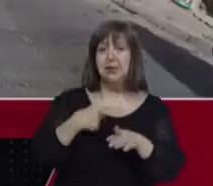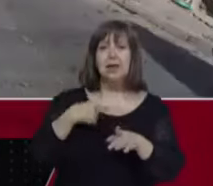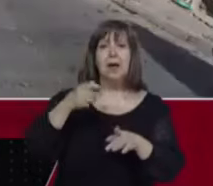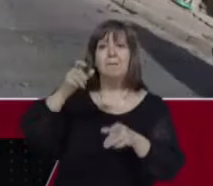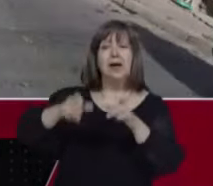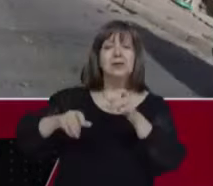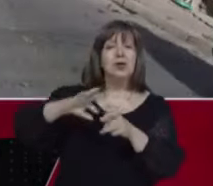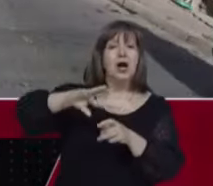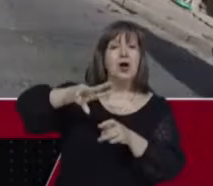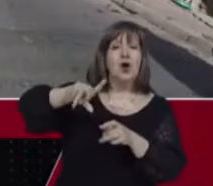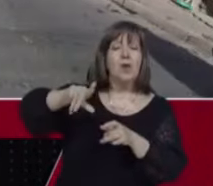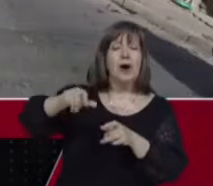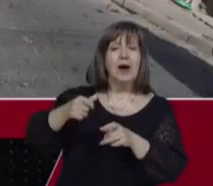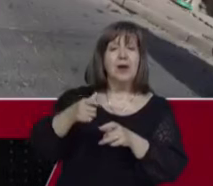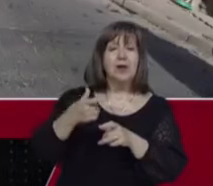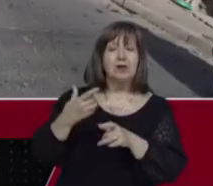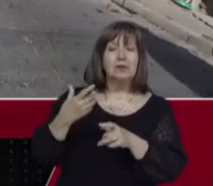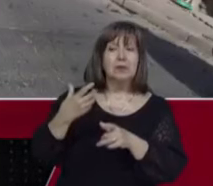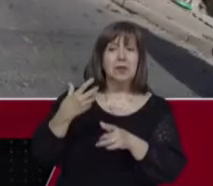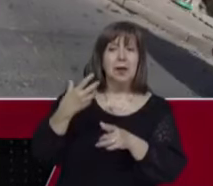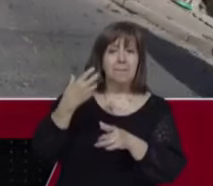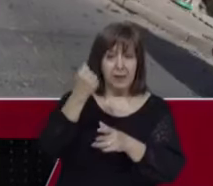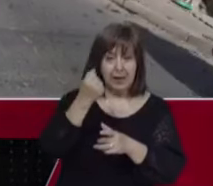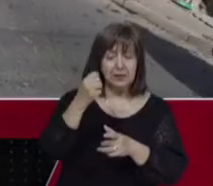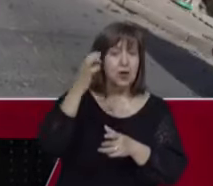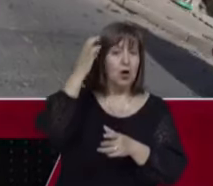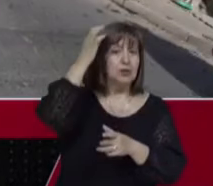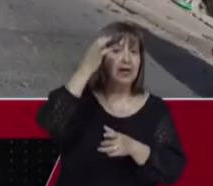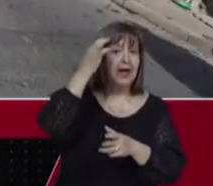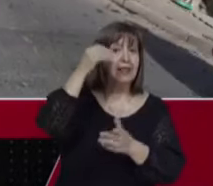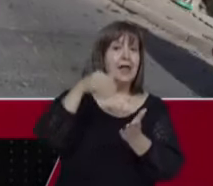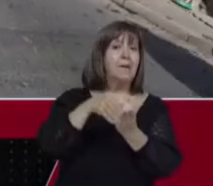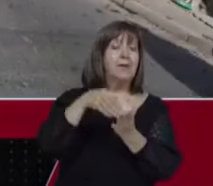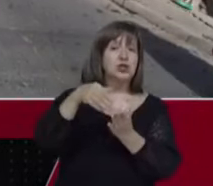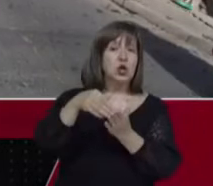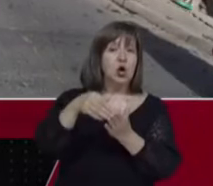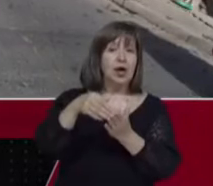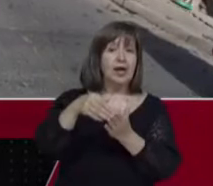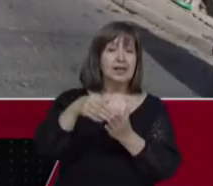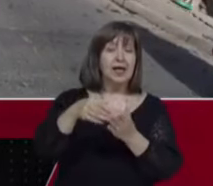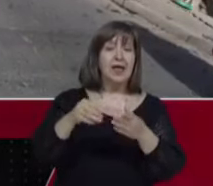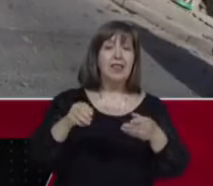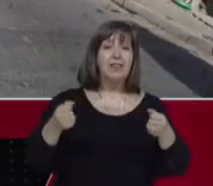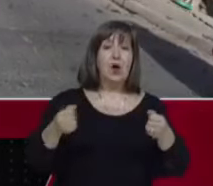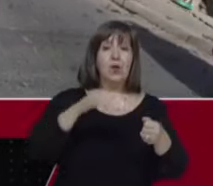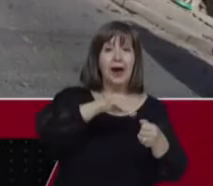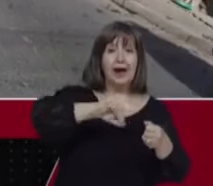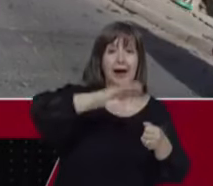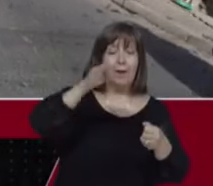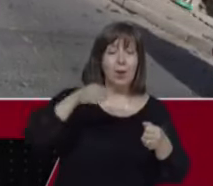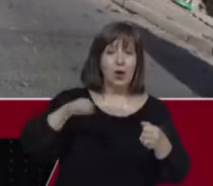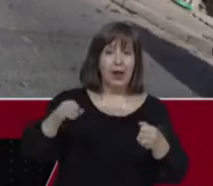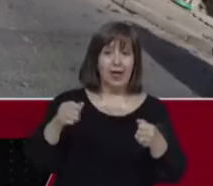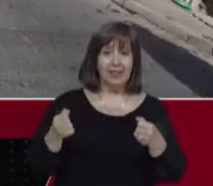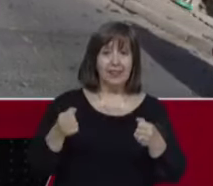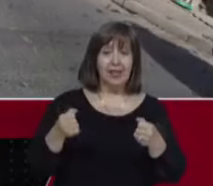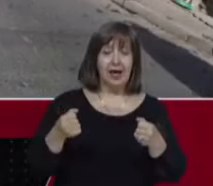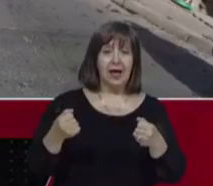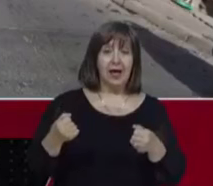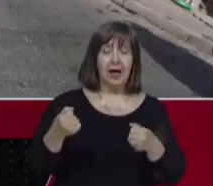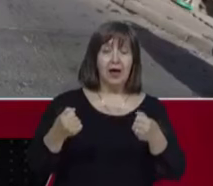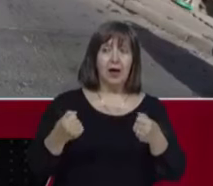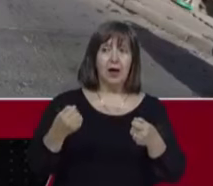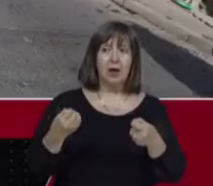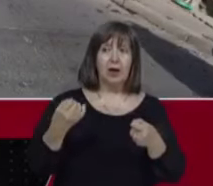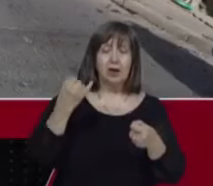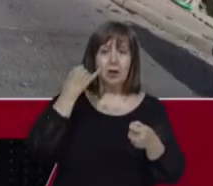robaron 30 millones de pesos, entre pesos y dólares, de una camioneta que habrían sacado a través de la